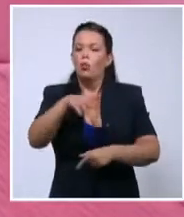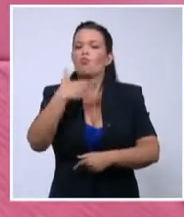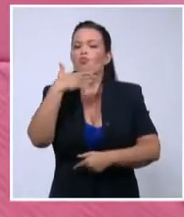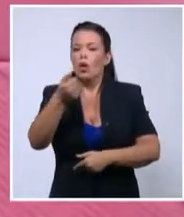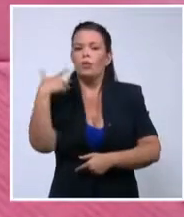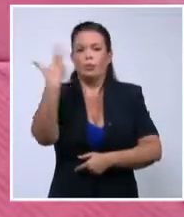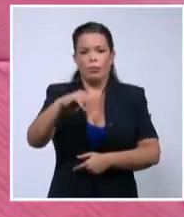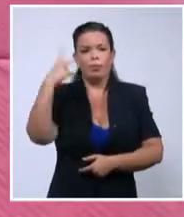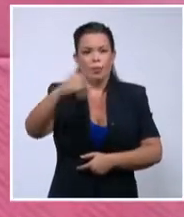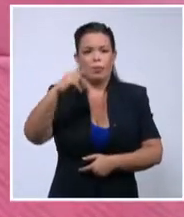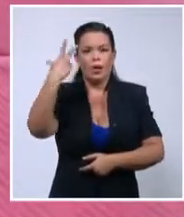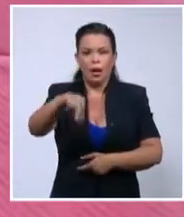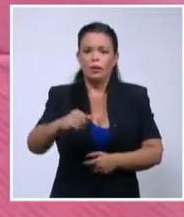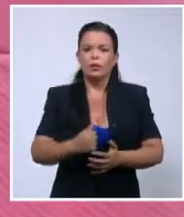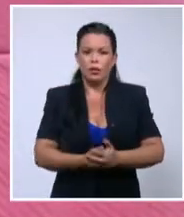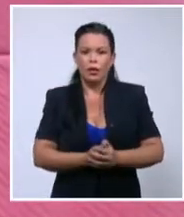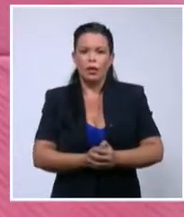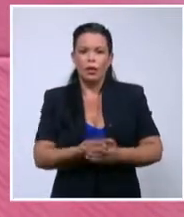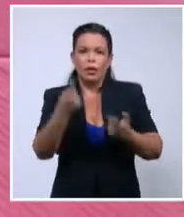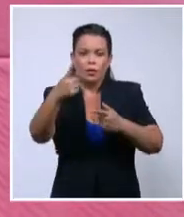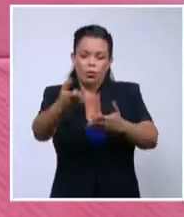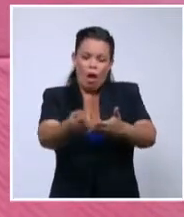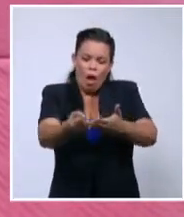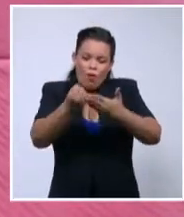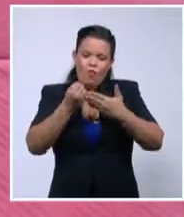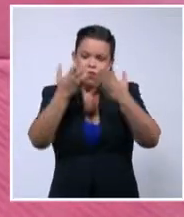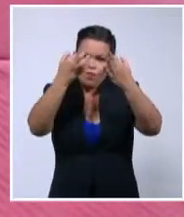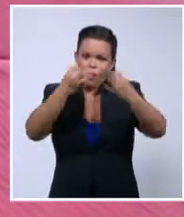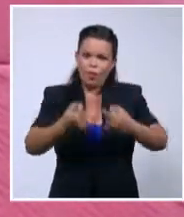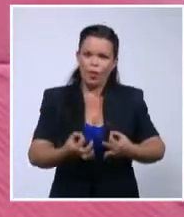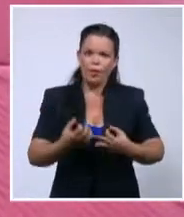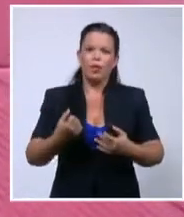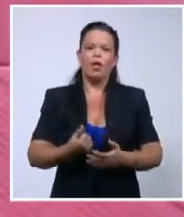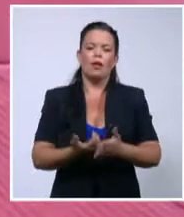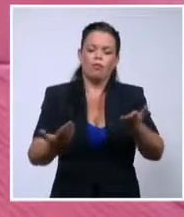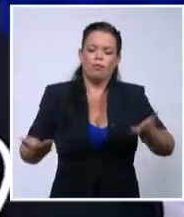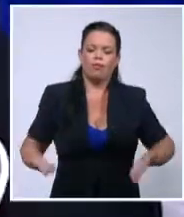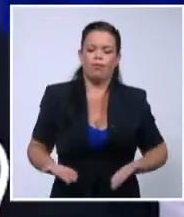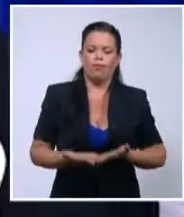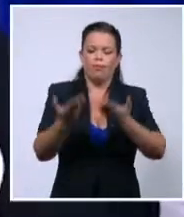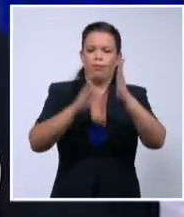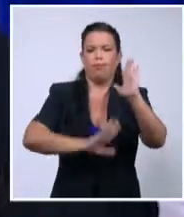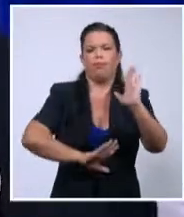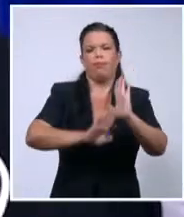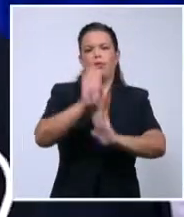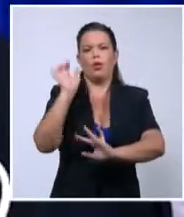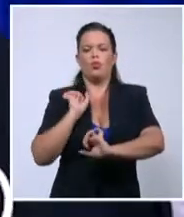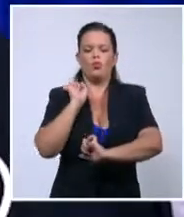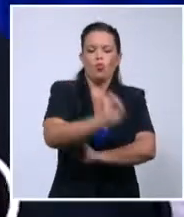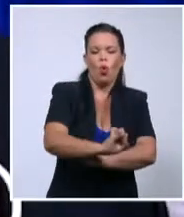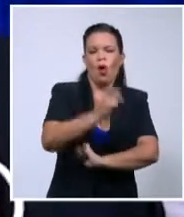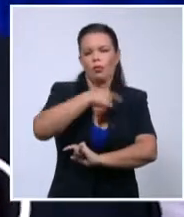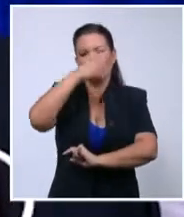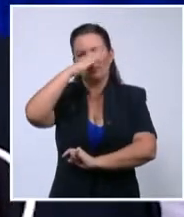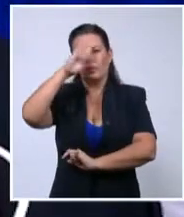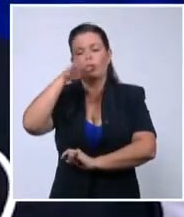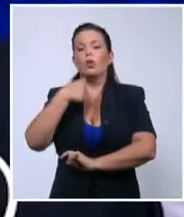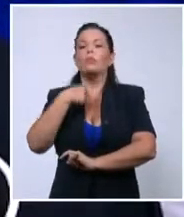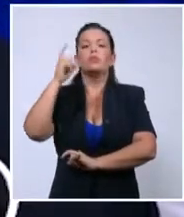que nos da aquí, nos viste de gala al judo cubano. Nosotros esperamos en el